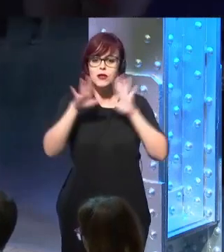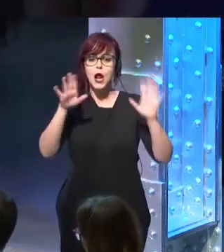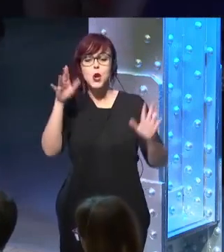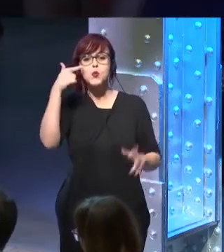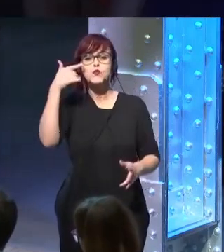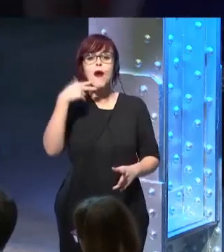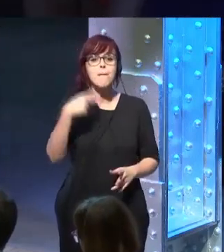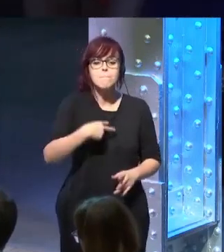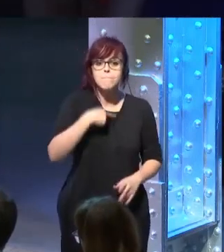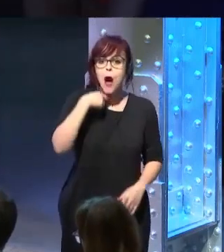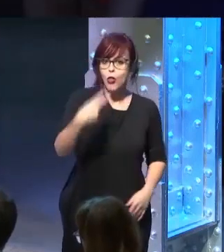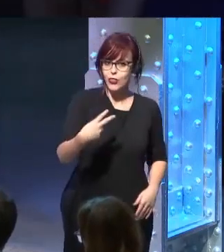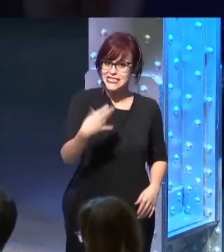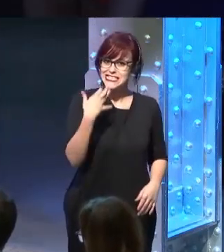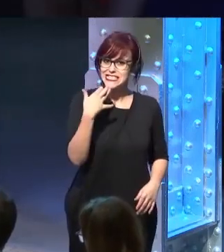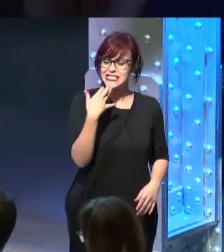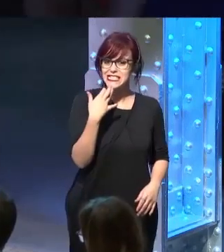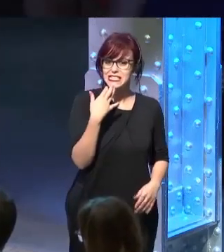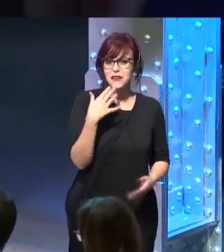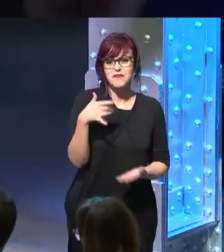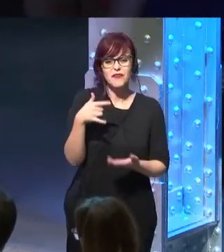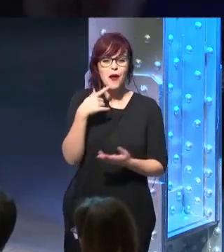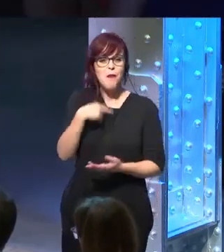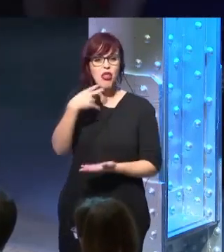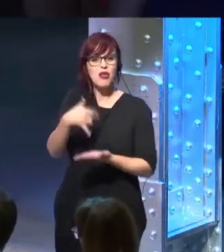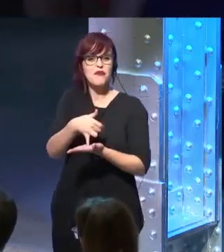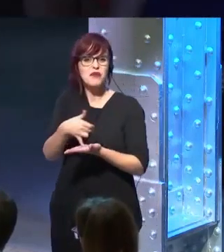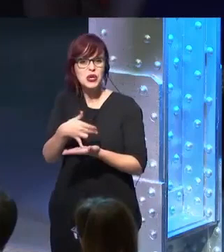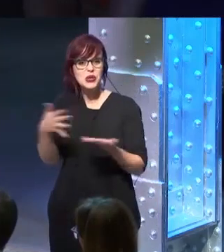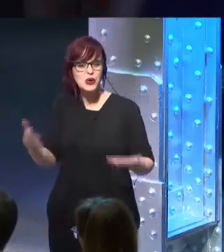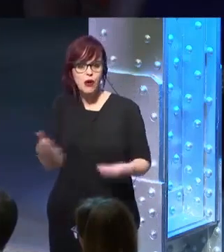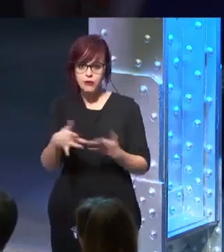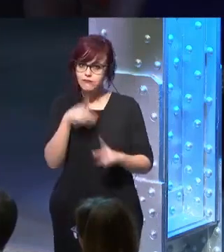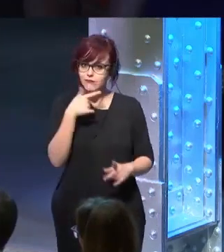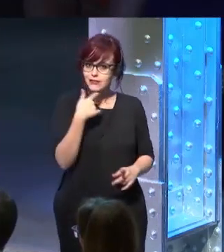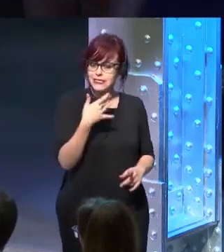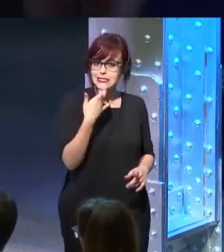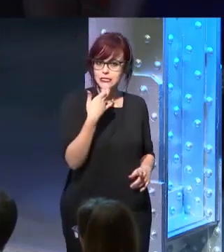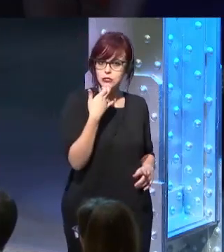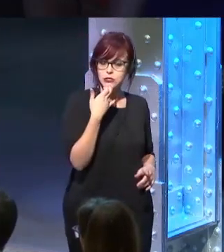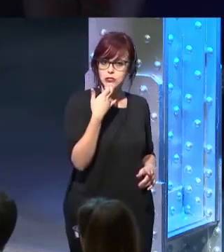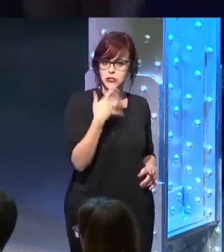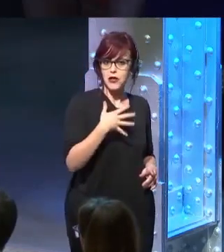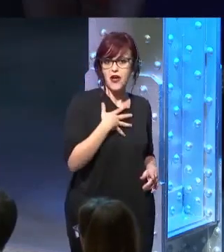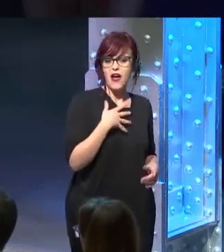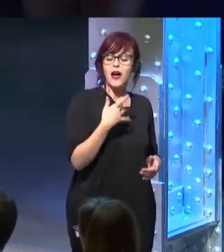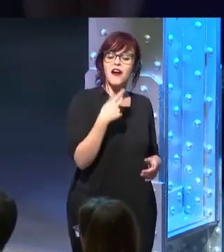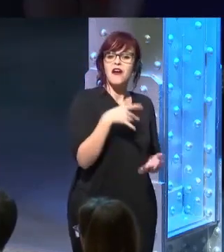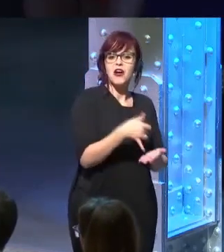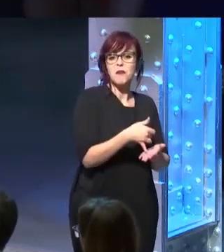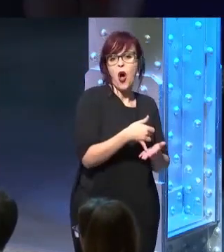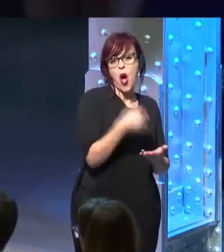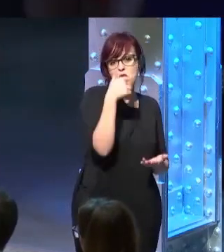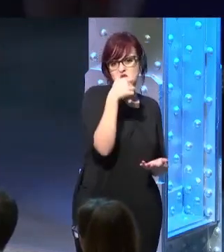una voz con un tono bajo indicaba el coraje de un hombre y una voz con un tono más alto, un tono más